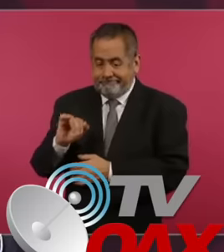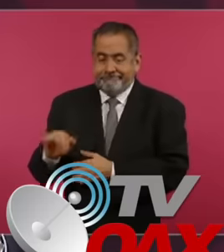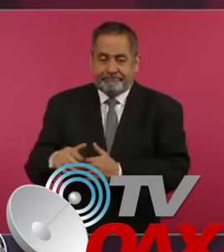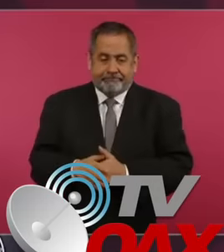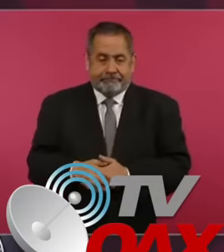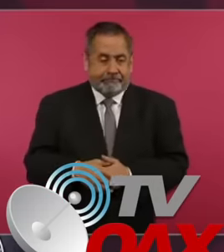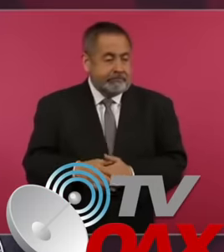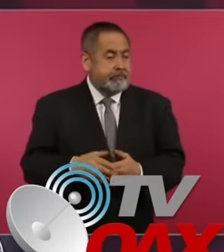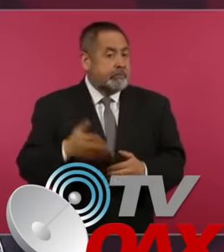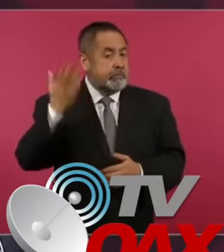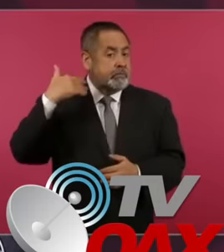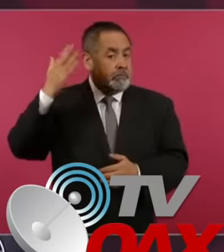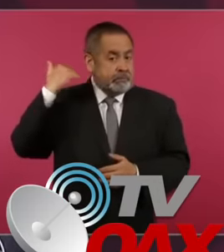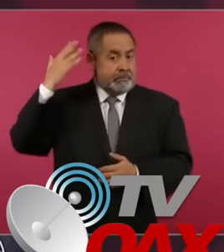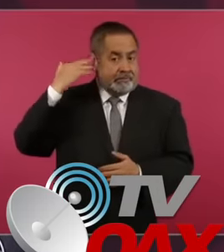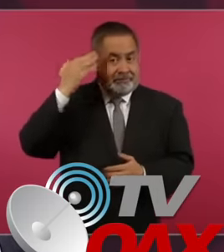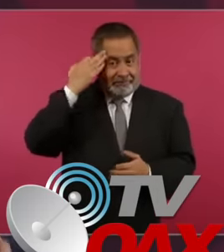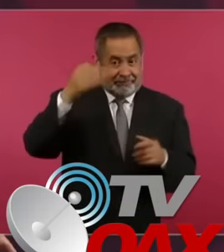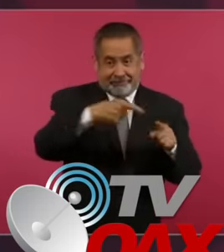que le pegaron muy fuerte